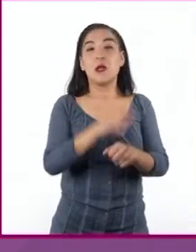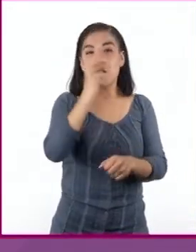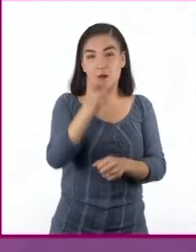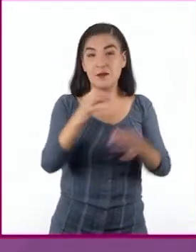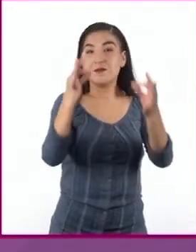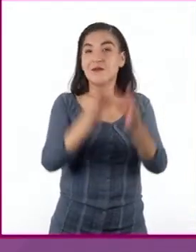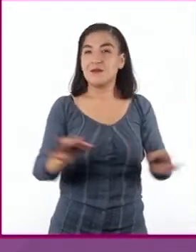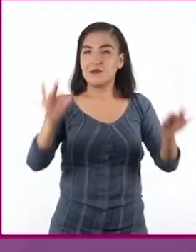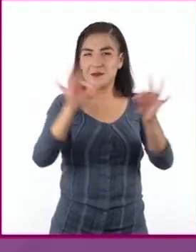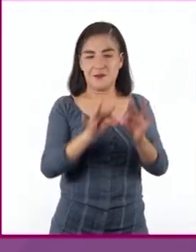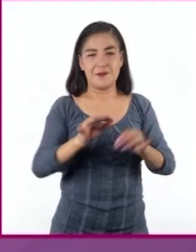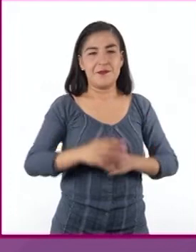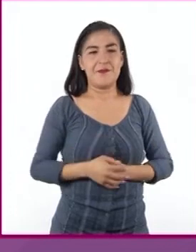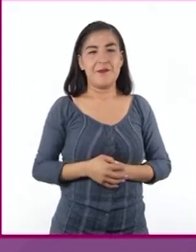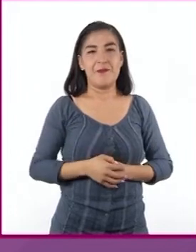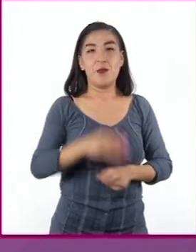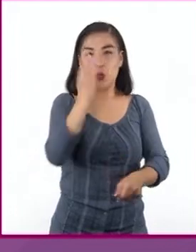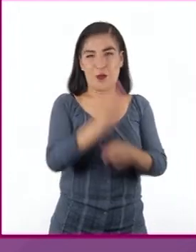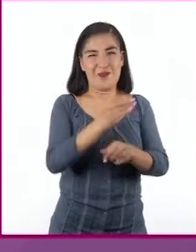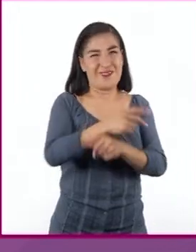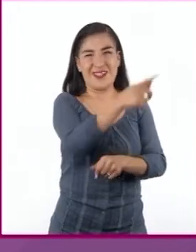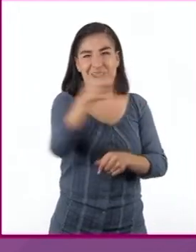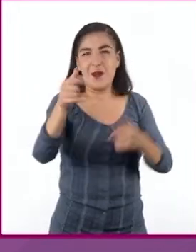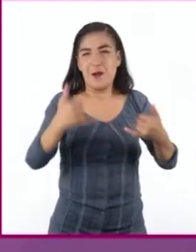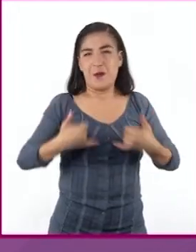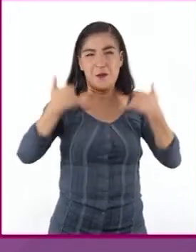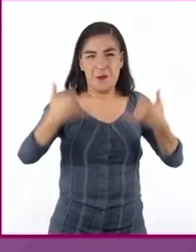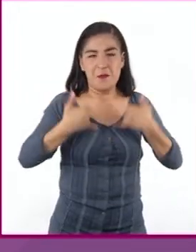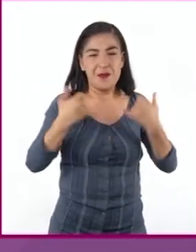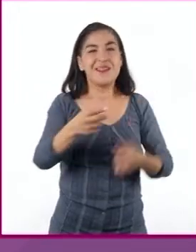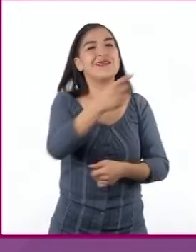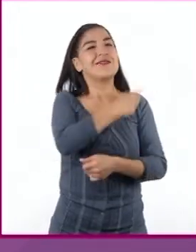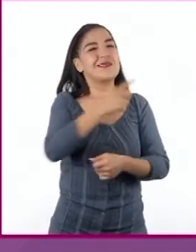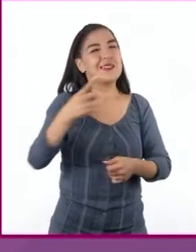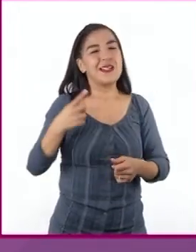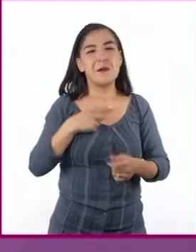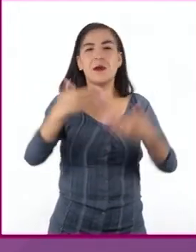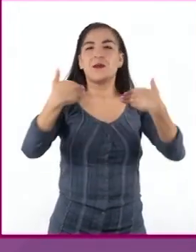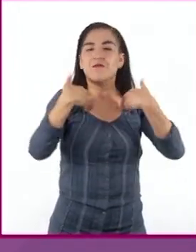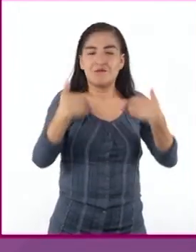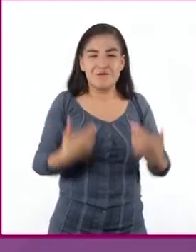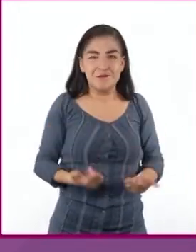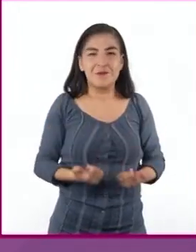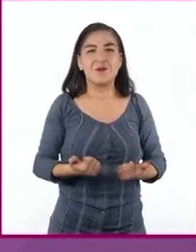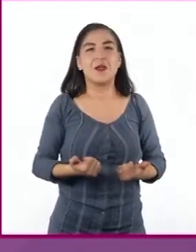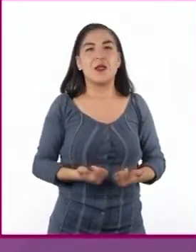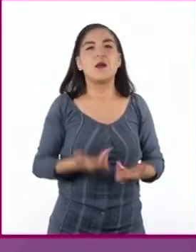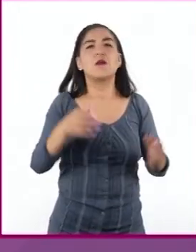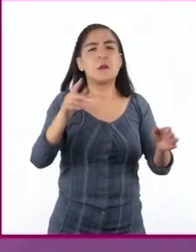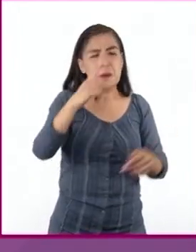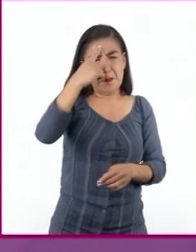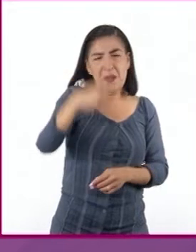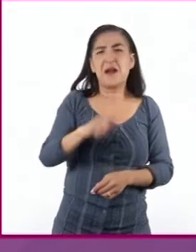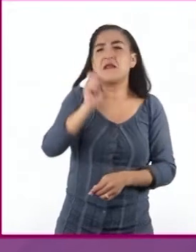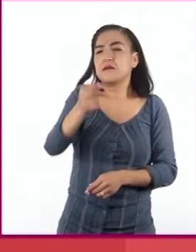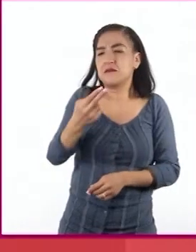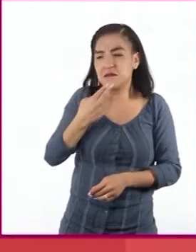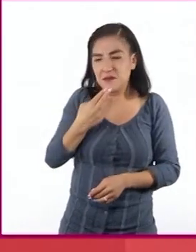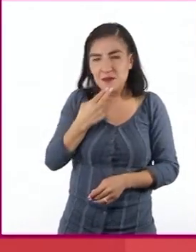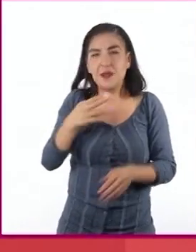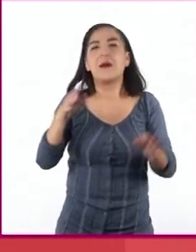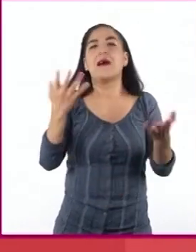que en esta etapa de su vida comprendan en qué consiste y aprendan a emplearla como